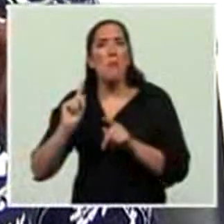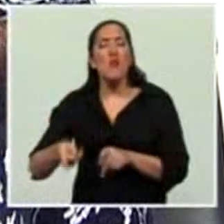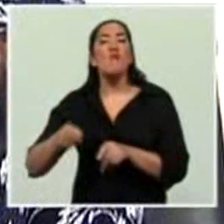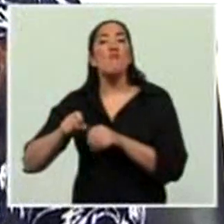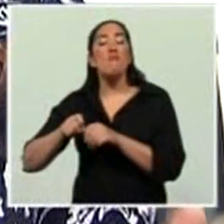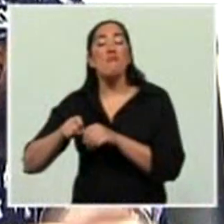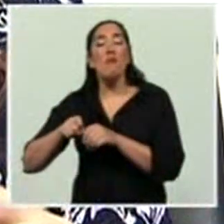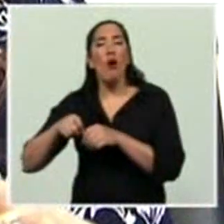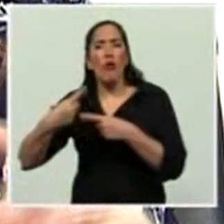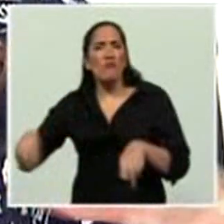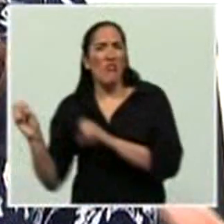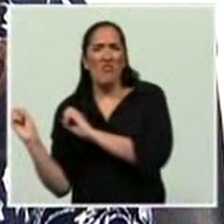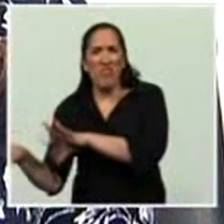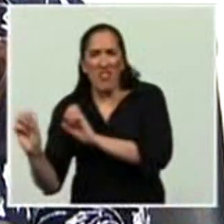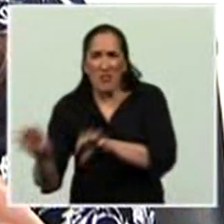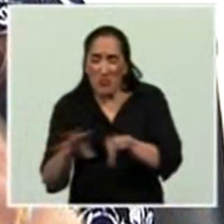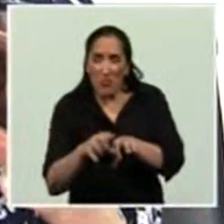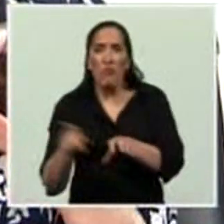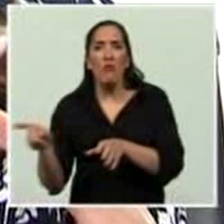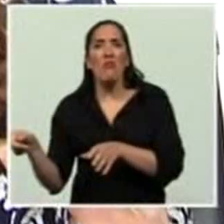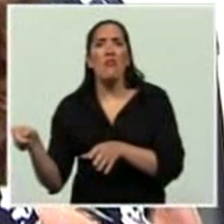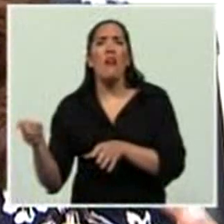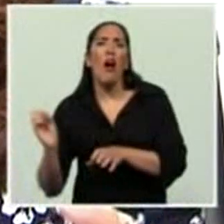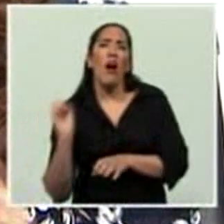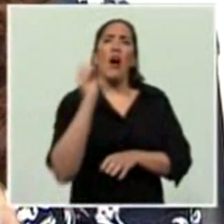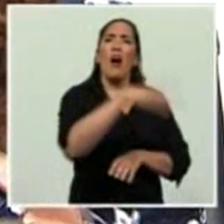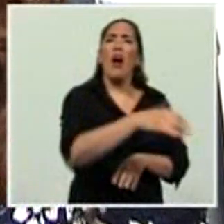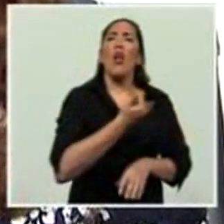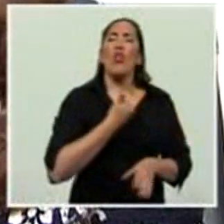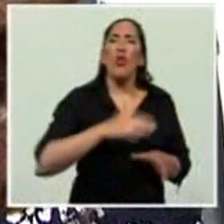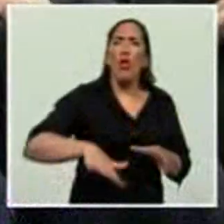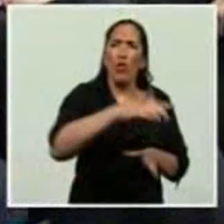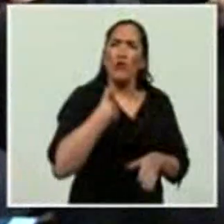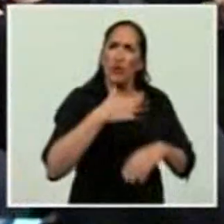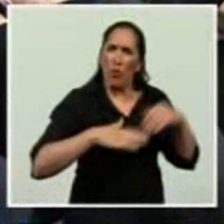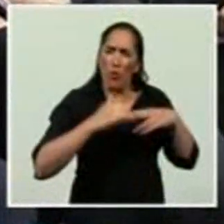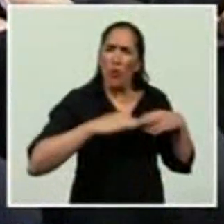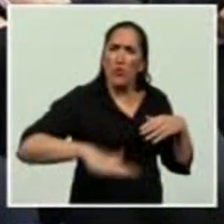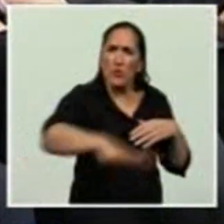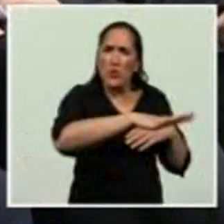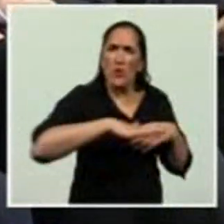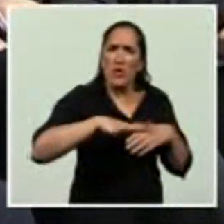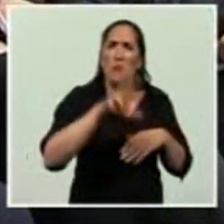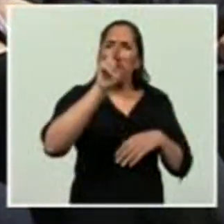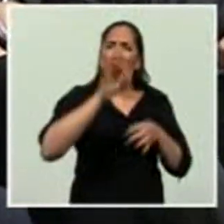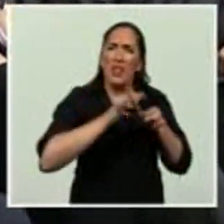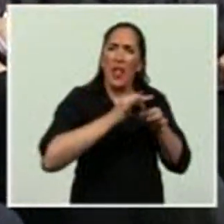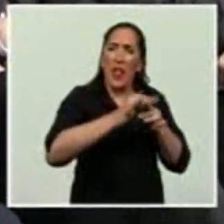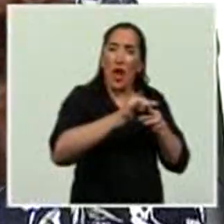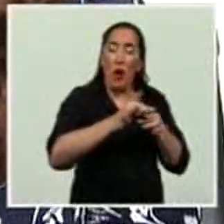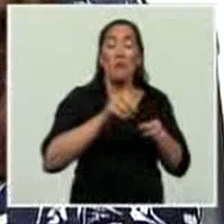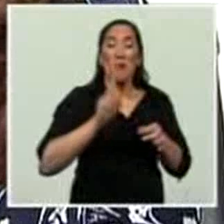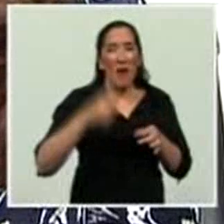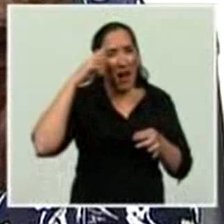emisario se acuerdan aquel emisario que construimos también y que es tiene 30 km desde la